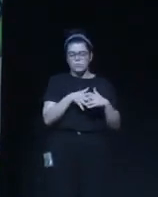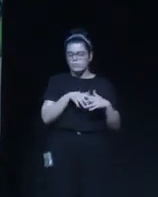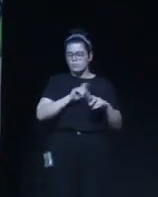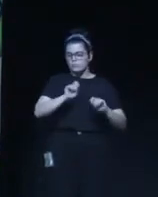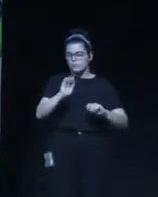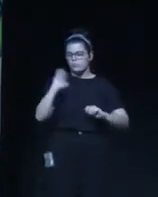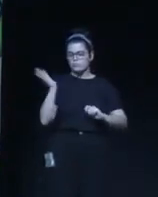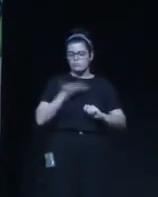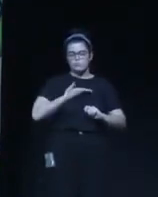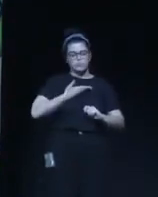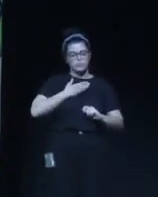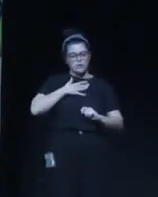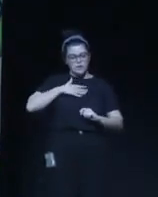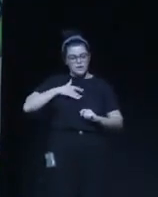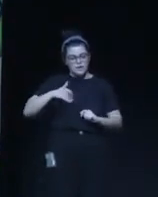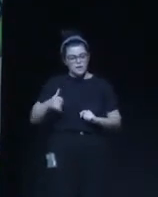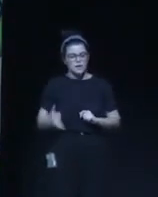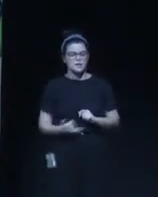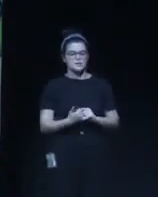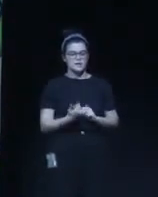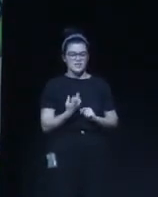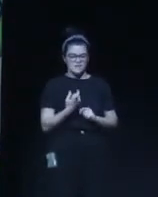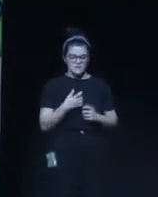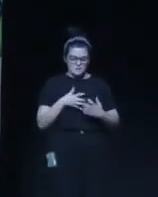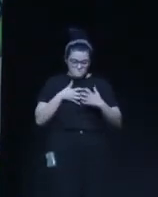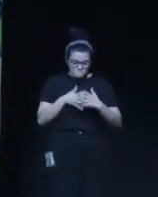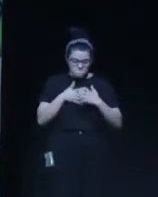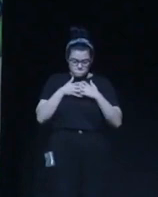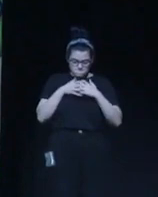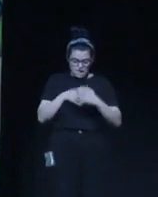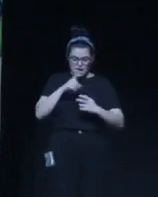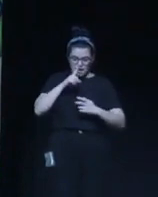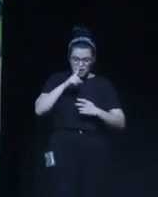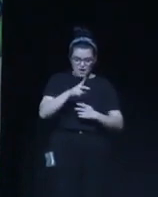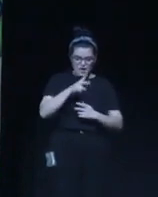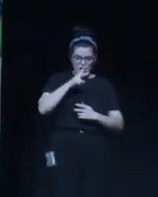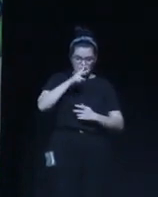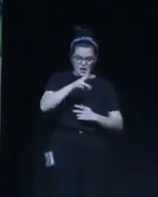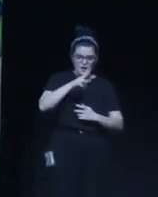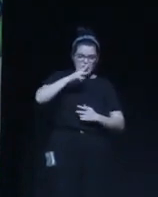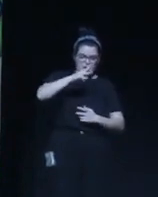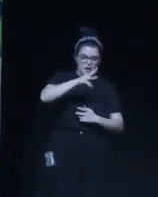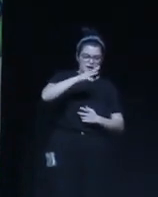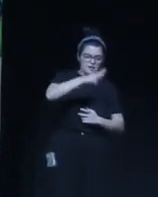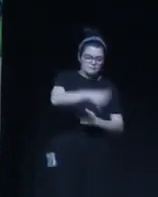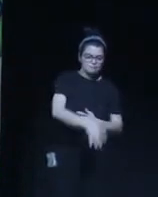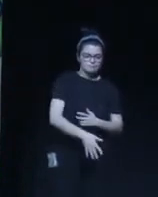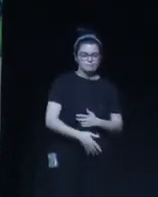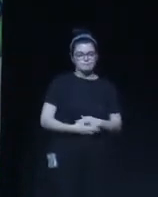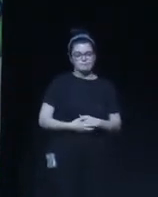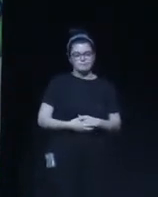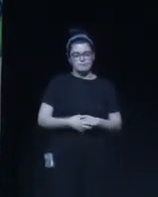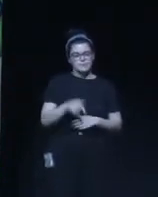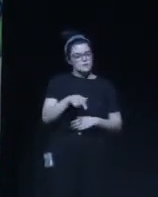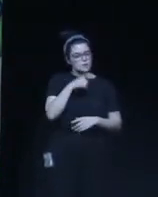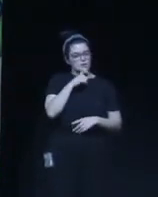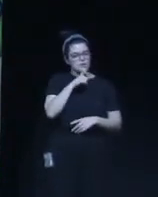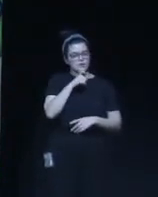y tienes que estar ahí a pie de cañón años tras años. claro, eso es muy difícil de